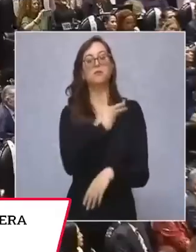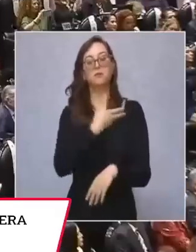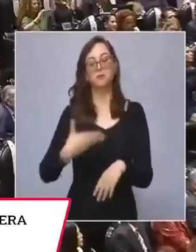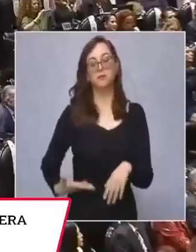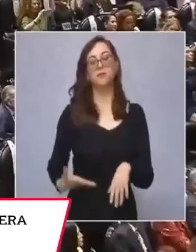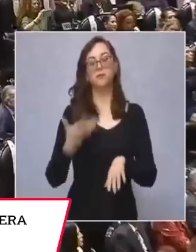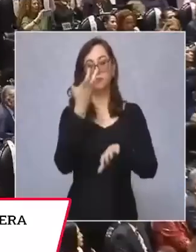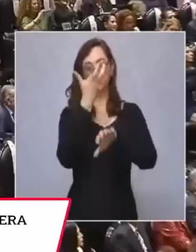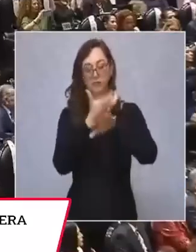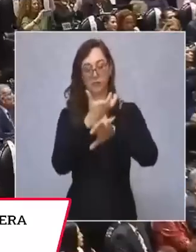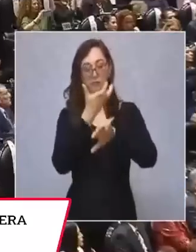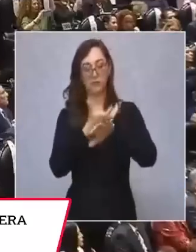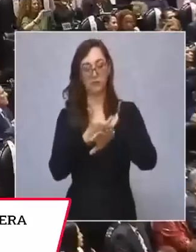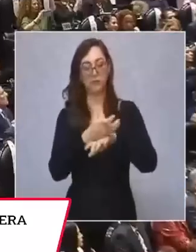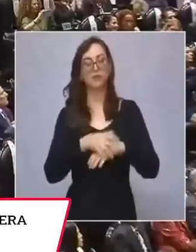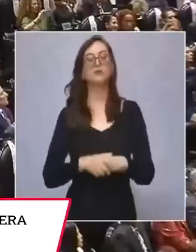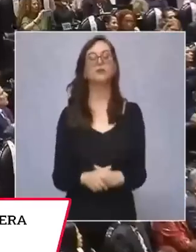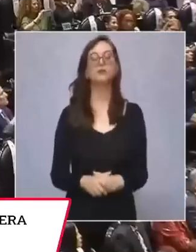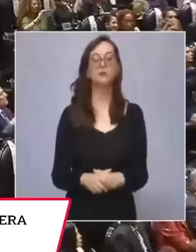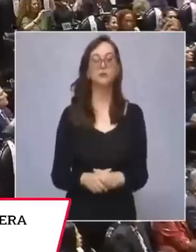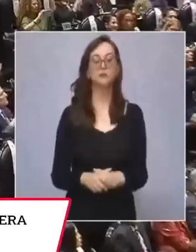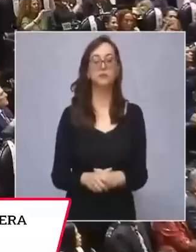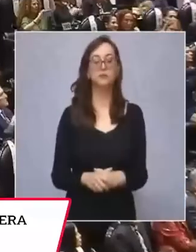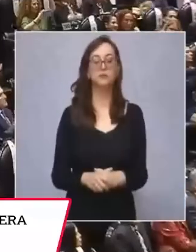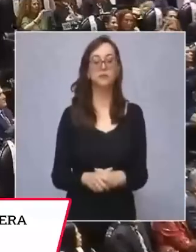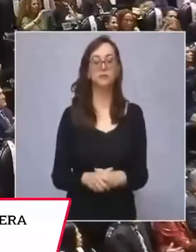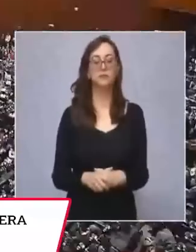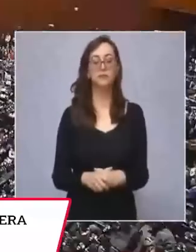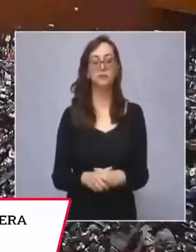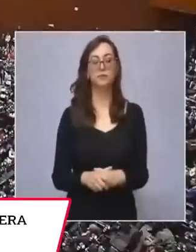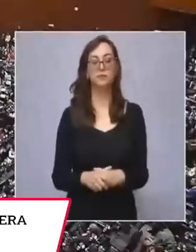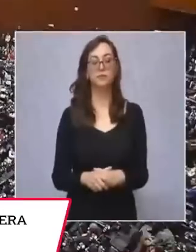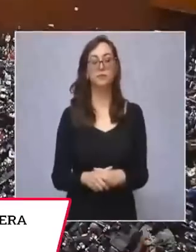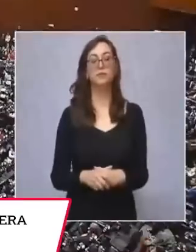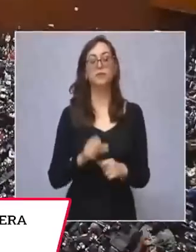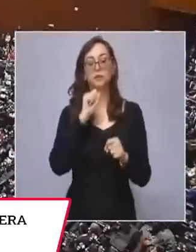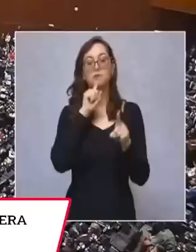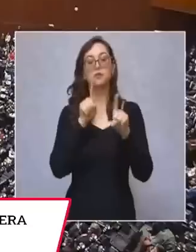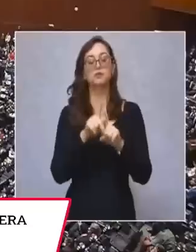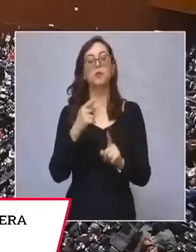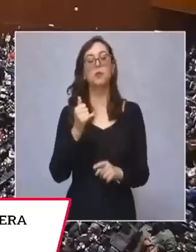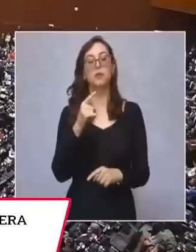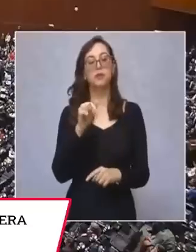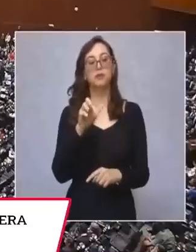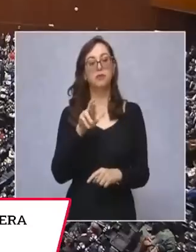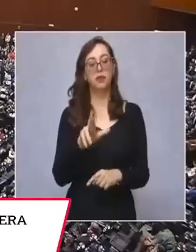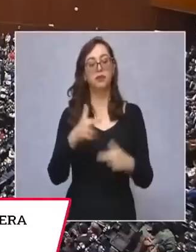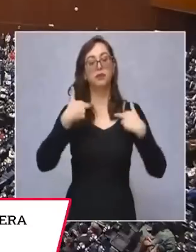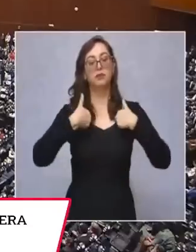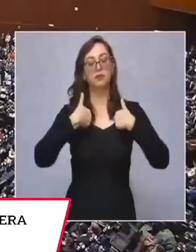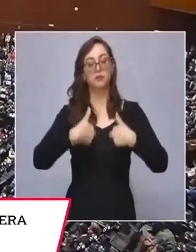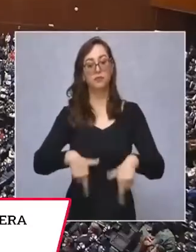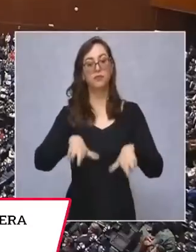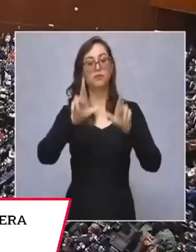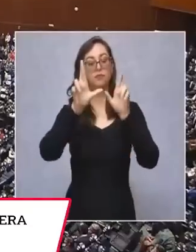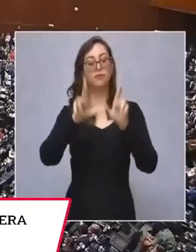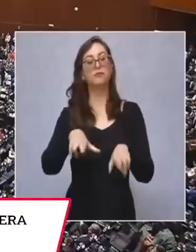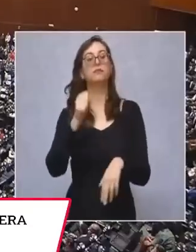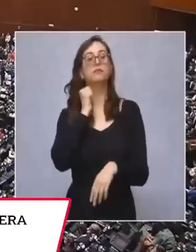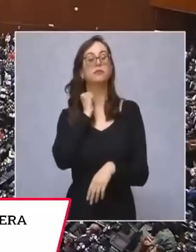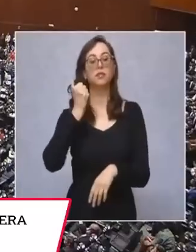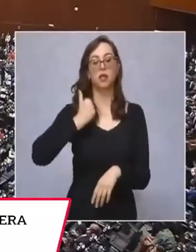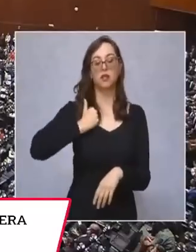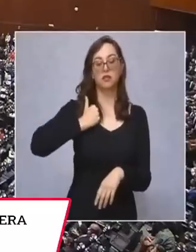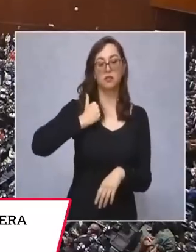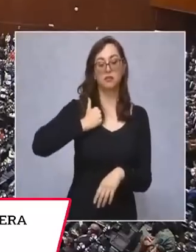mexicanas viene con transgénicos, porque no están respetando las transnacionales que importan estos maíces, no están